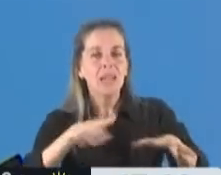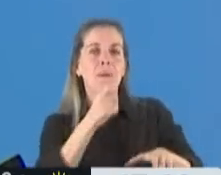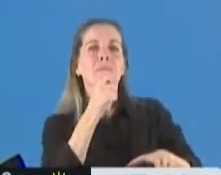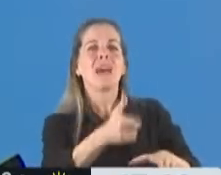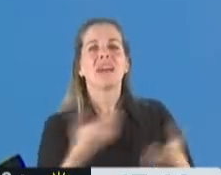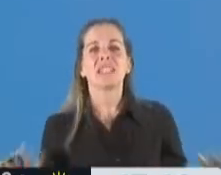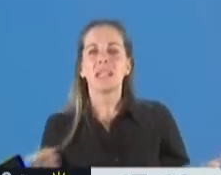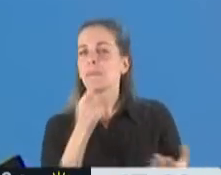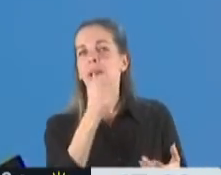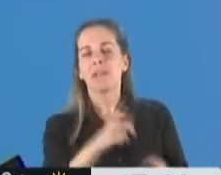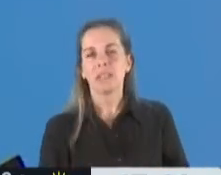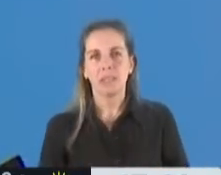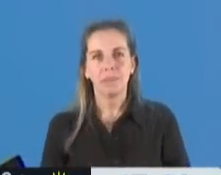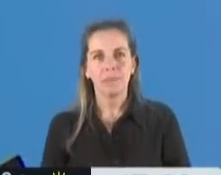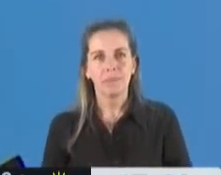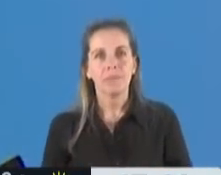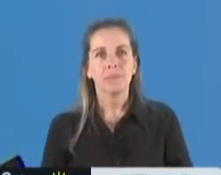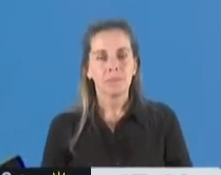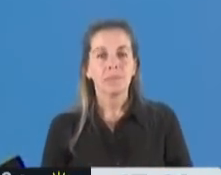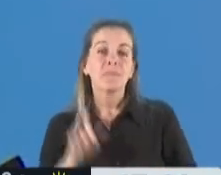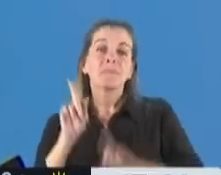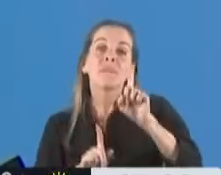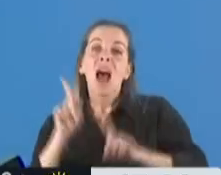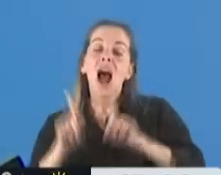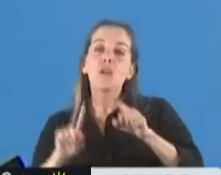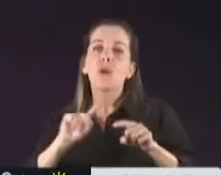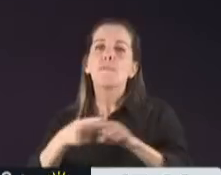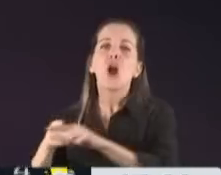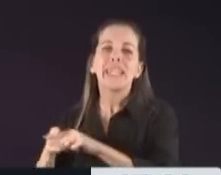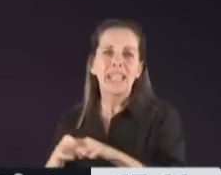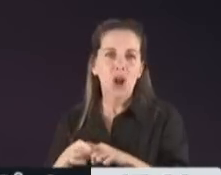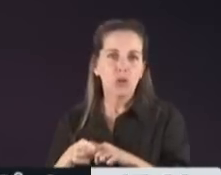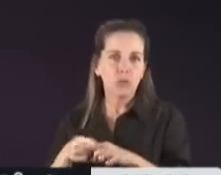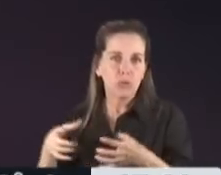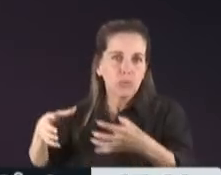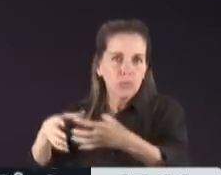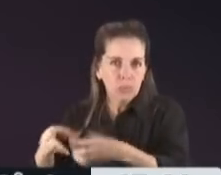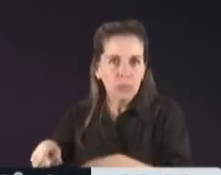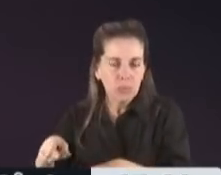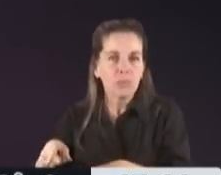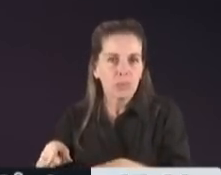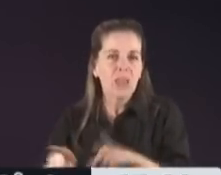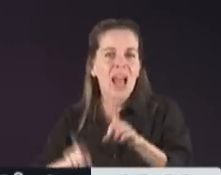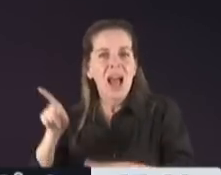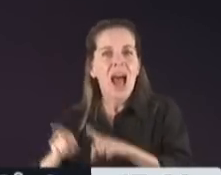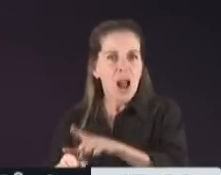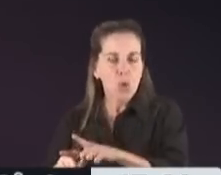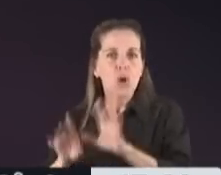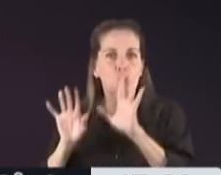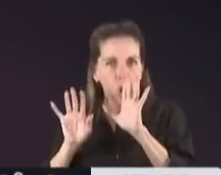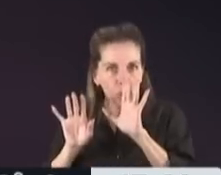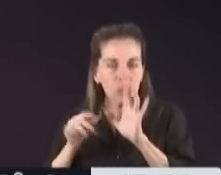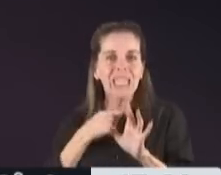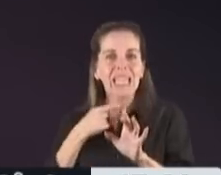Es todo mucho más fácil. Que hay algunos sectores de la política que definitivamente quieren profundizar